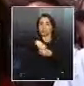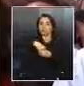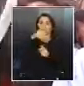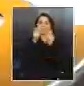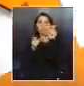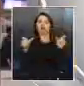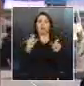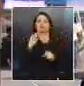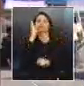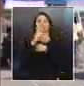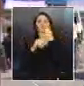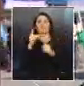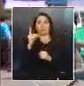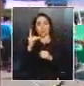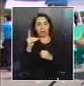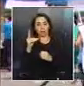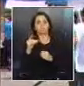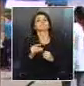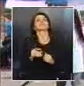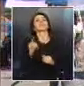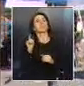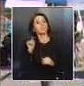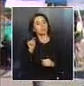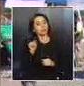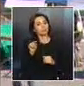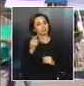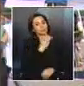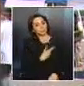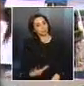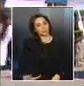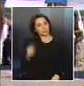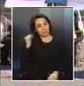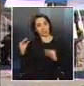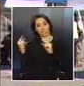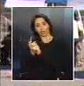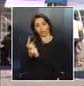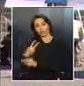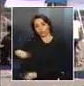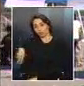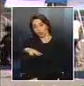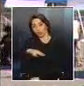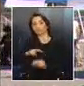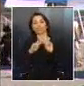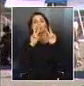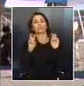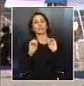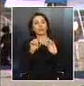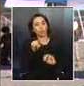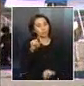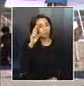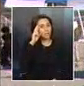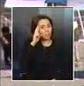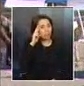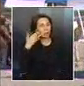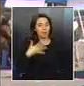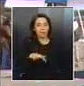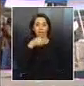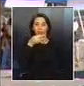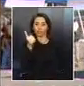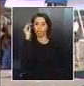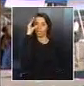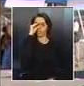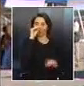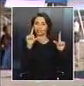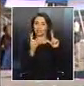mayores el presidente Sebastián Piñera estuvo conversando también con nosotros sobre educación recordará usted ya se los contábamos anoche en